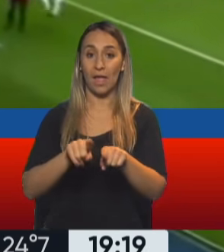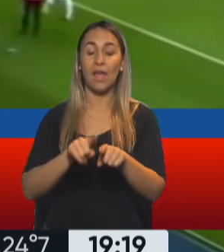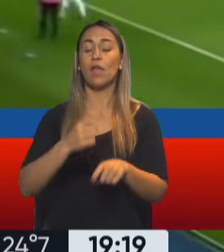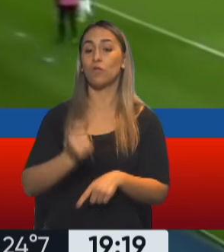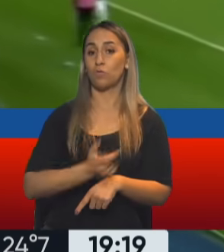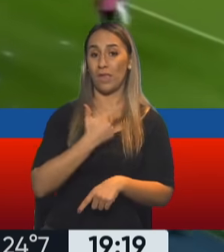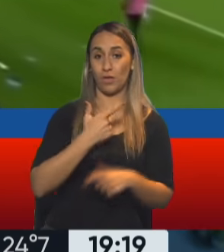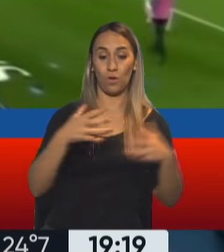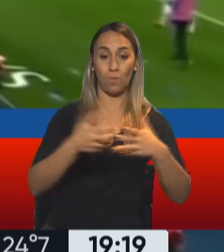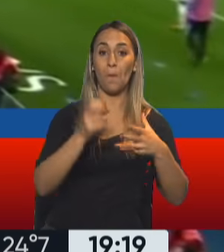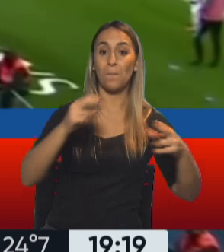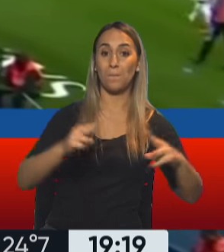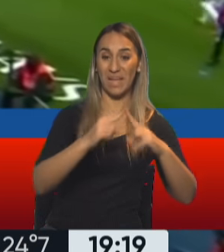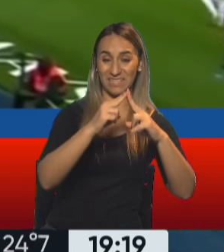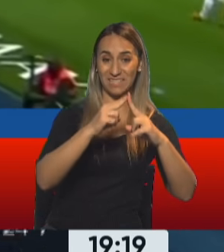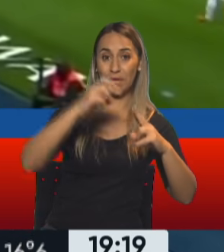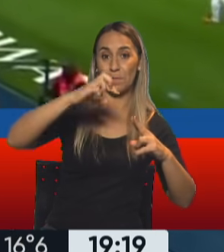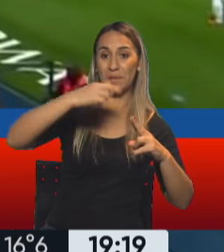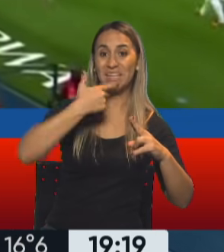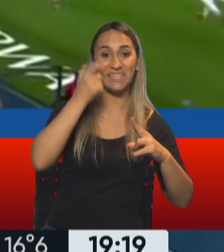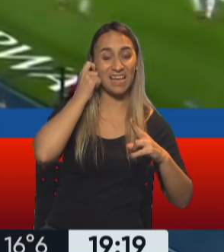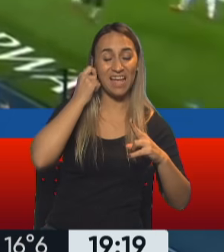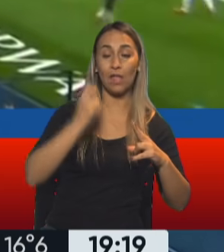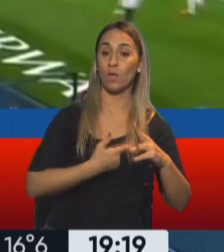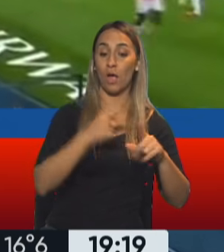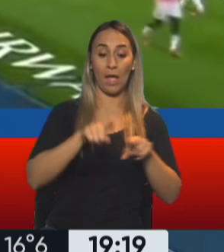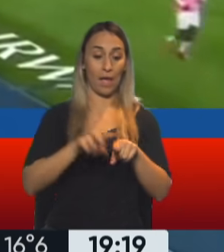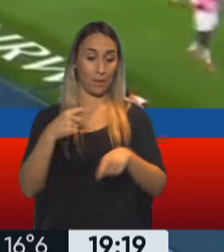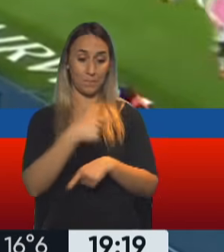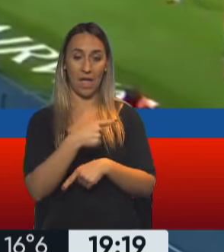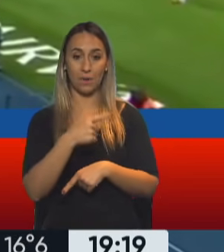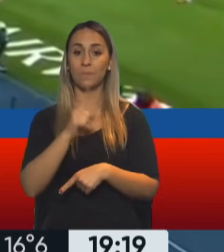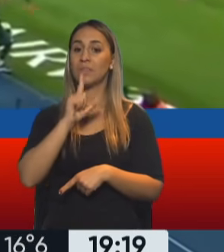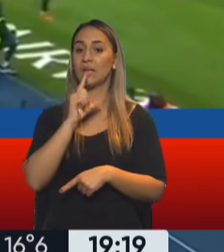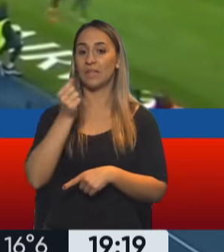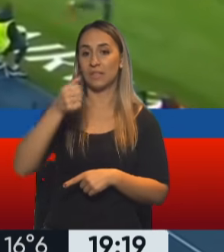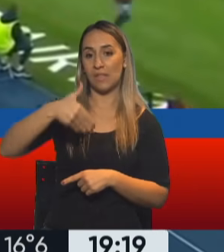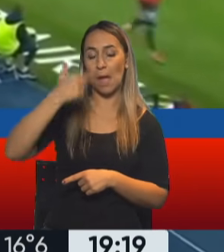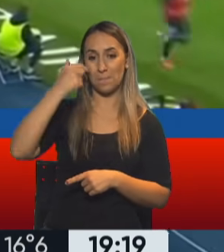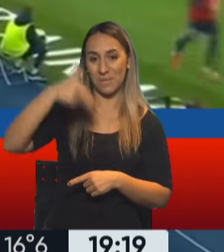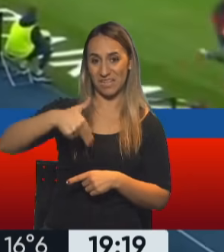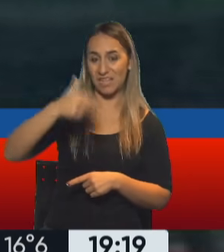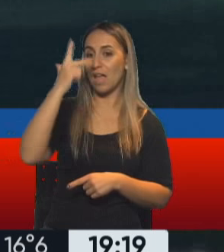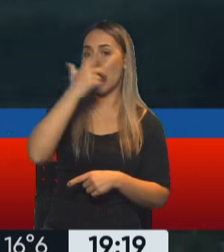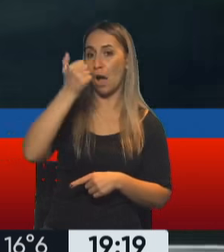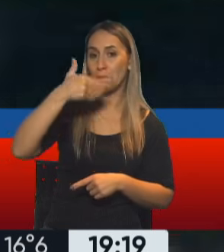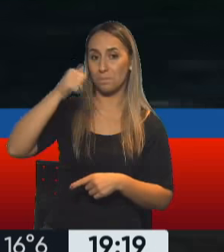psg que tiene una gran influencia indudable mente estamos hablando de tamim bin hamad al-thani